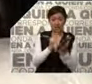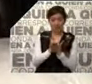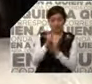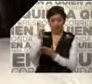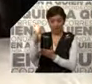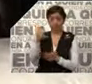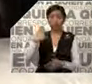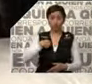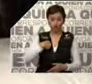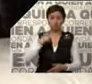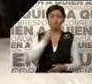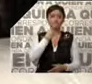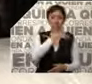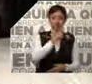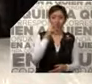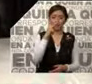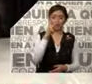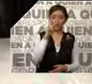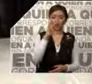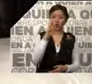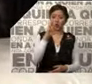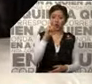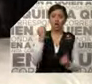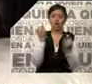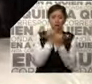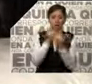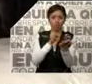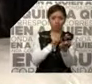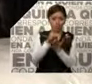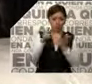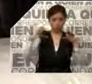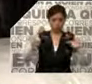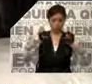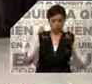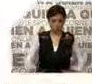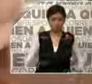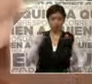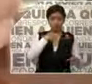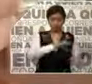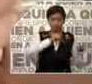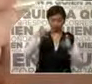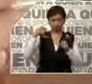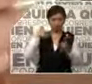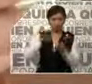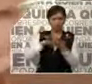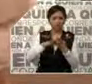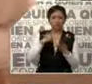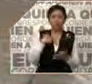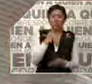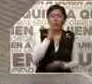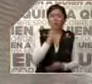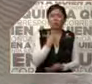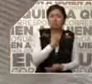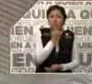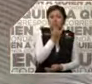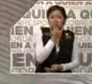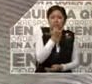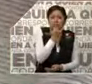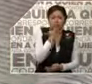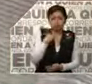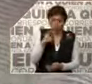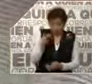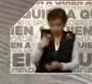una demanda a la Procuraduría General y a Derechos Humanos, porque me trataron como un criminal. Cuando no, fue mi abogado.